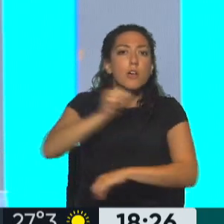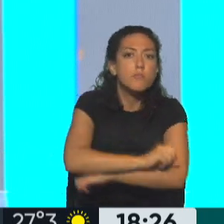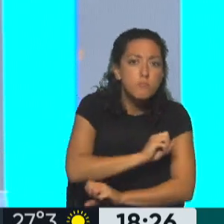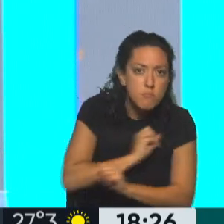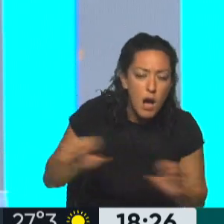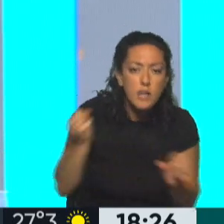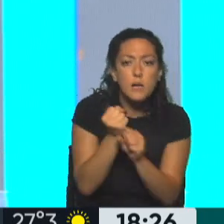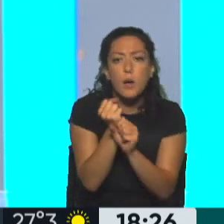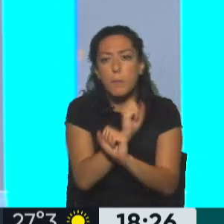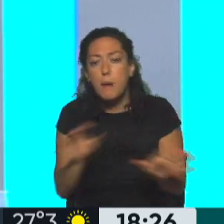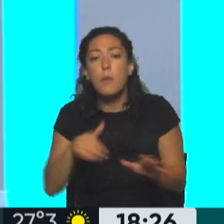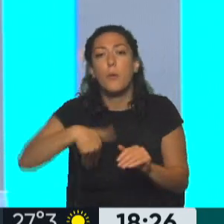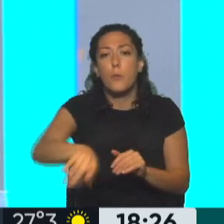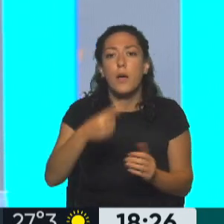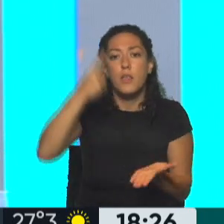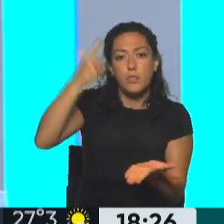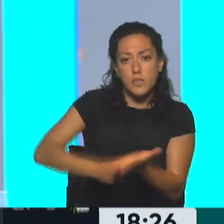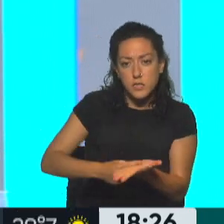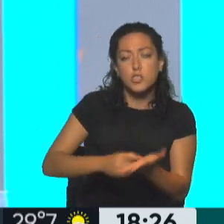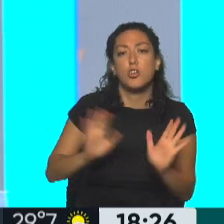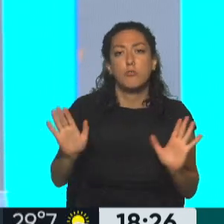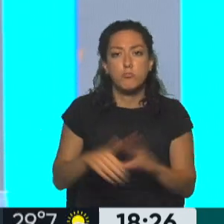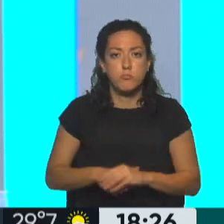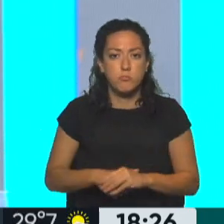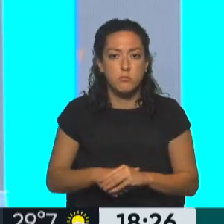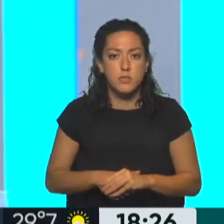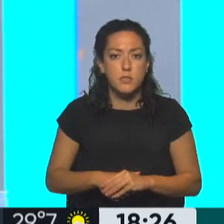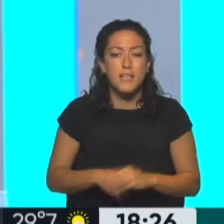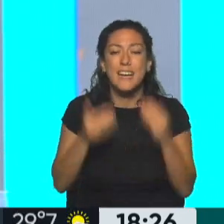dictámenes de acusación con los cargos correspondientes. Gracias. Gracias. Gracias a ustedes.